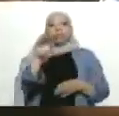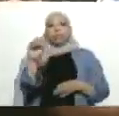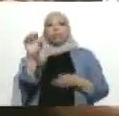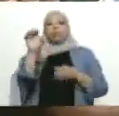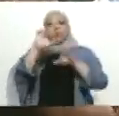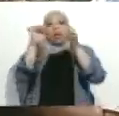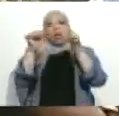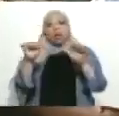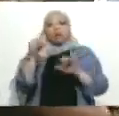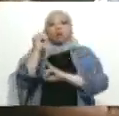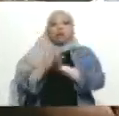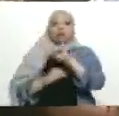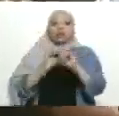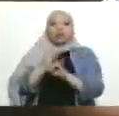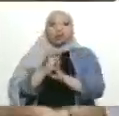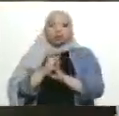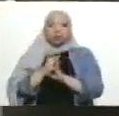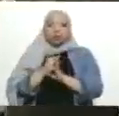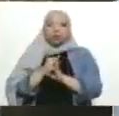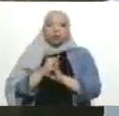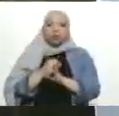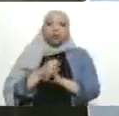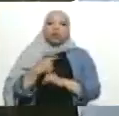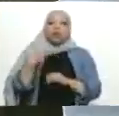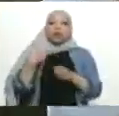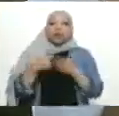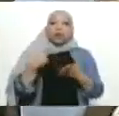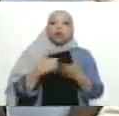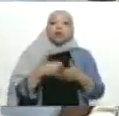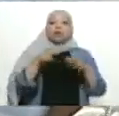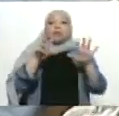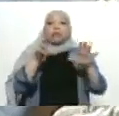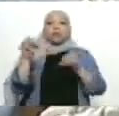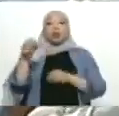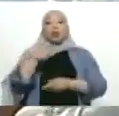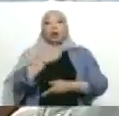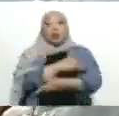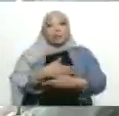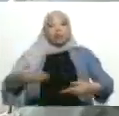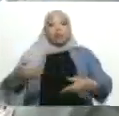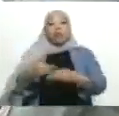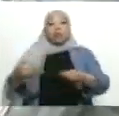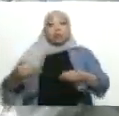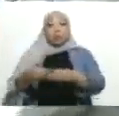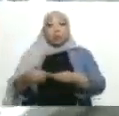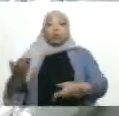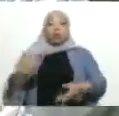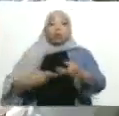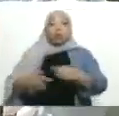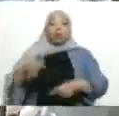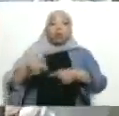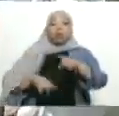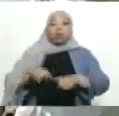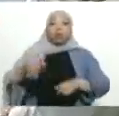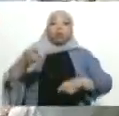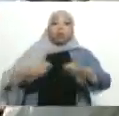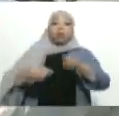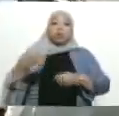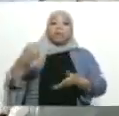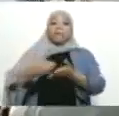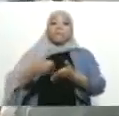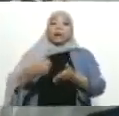talla internacional. Invirtieron más de 70 millones de dólares entre logística, boletería y el pago